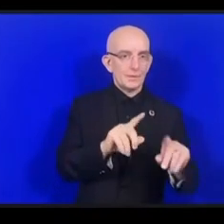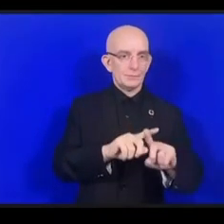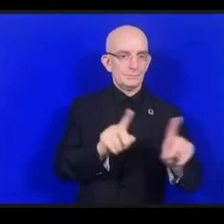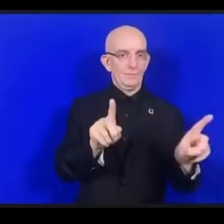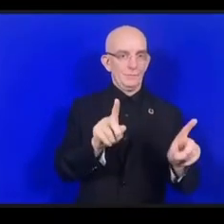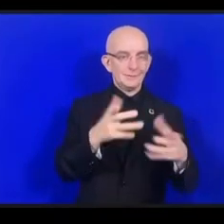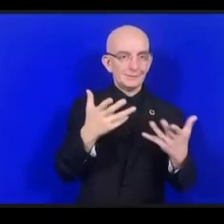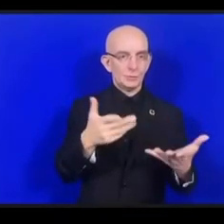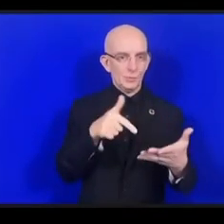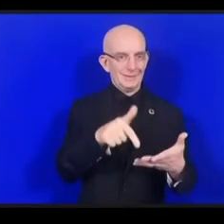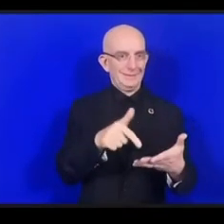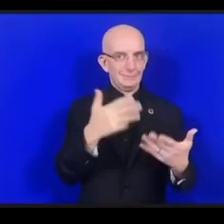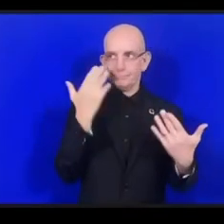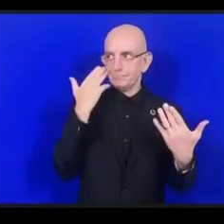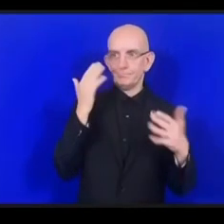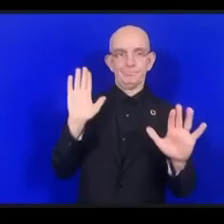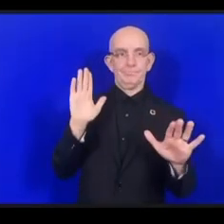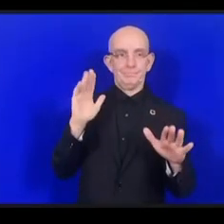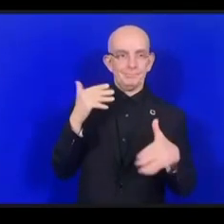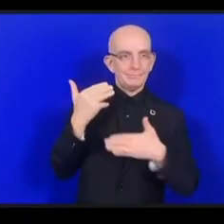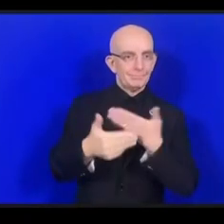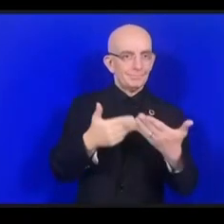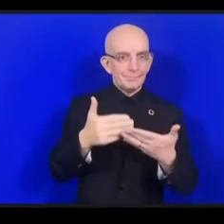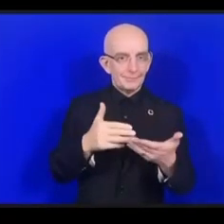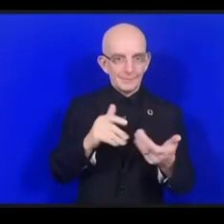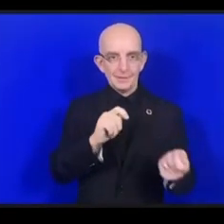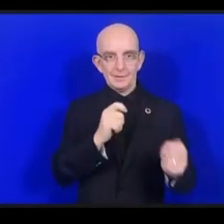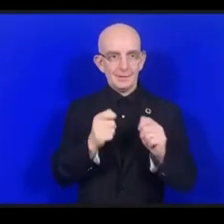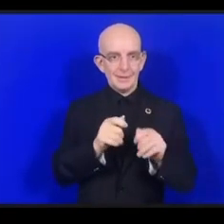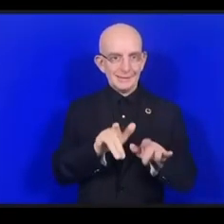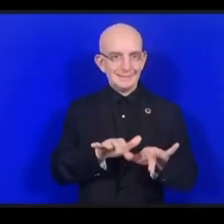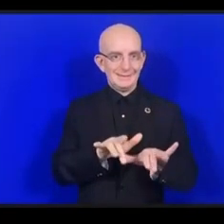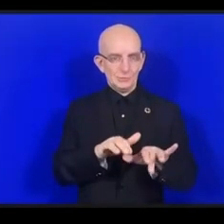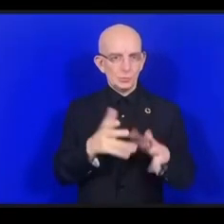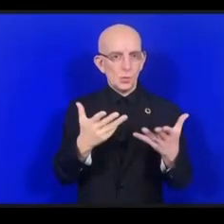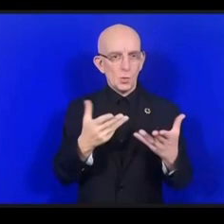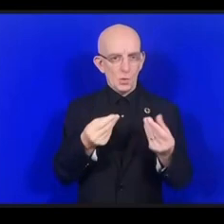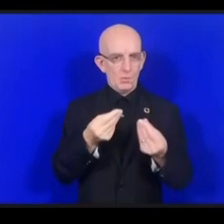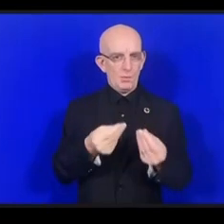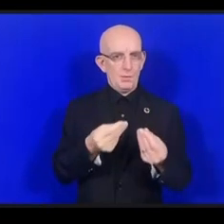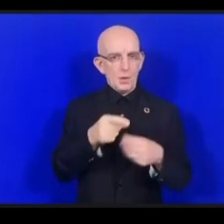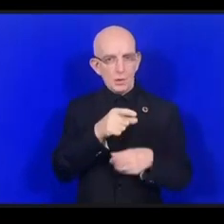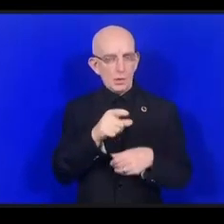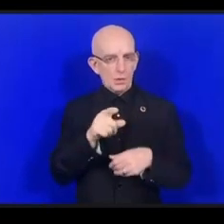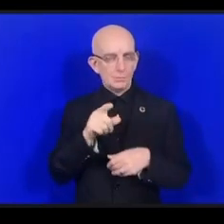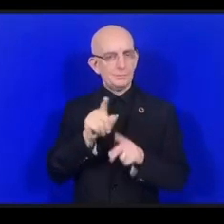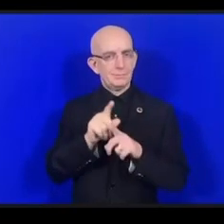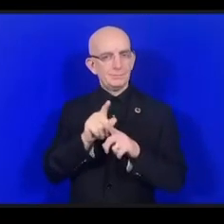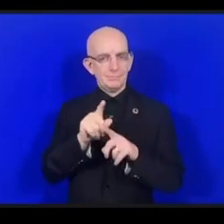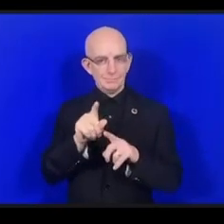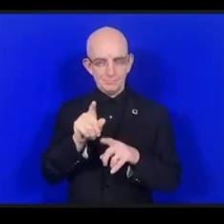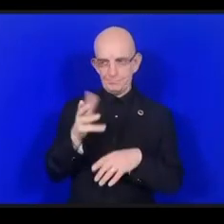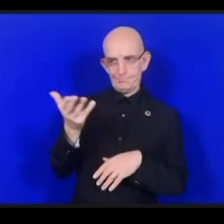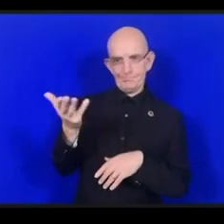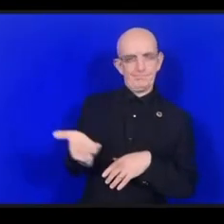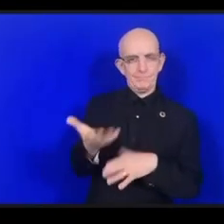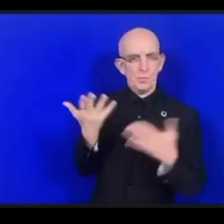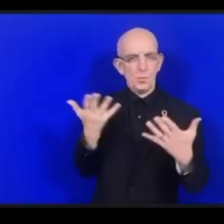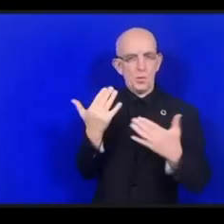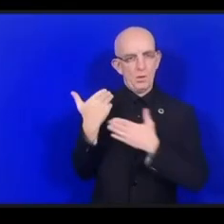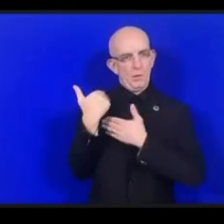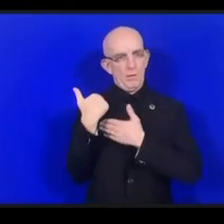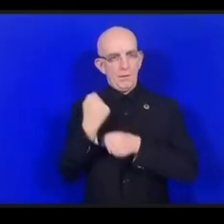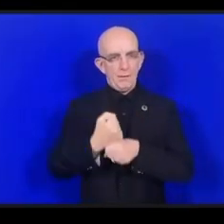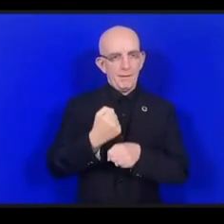internet y la coalición con los jóvenes Cómo usted que el Internet participa en este